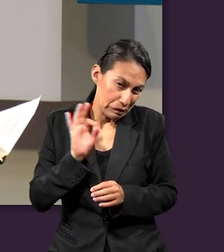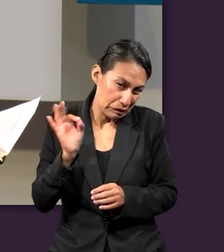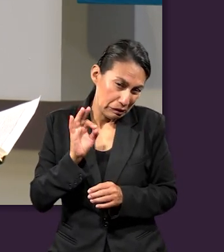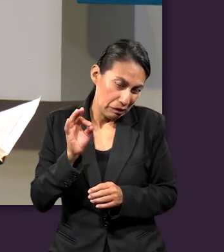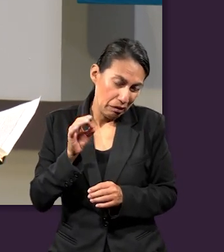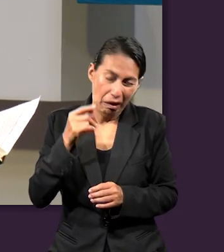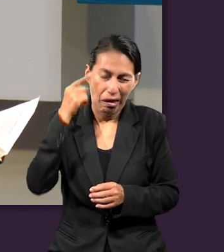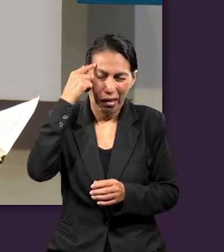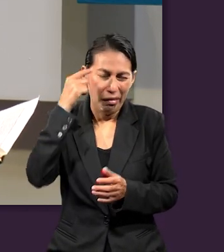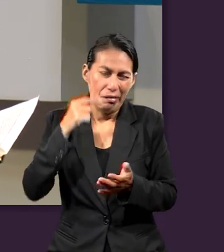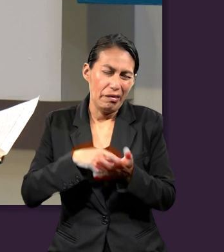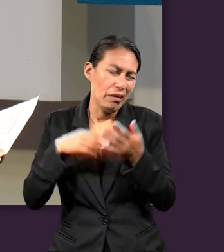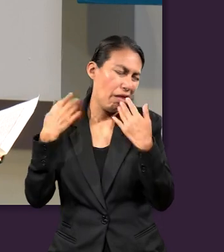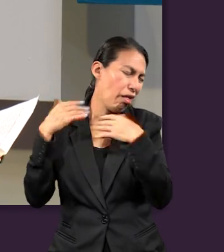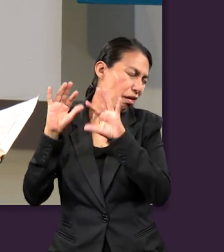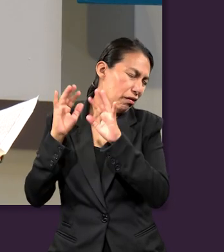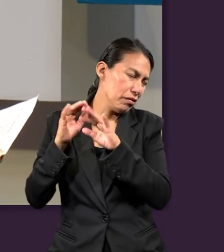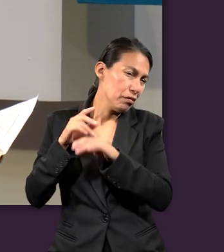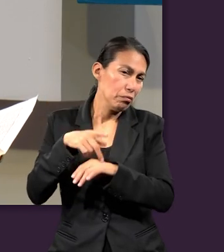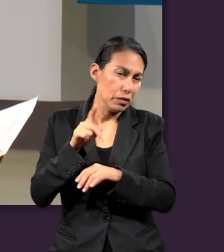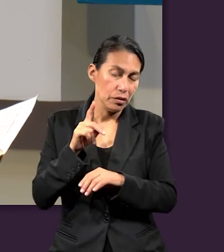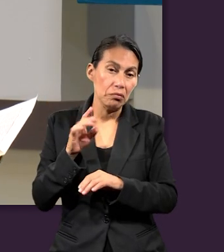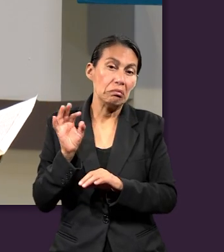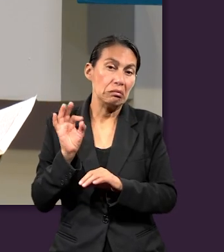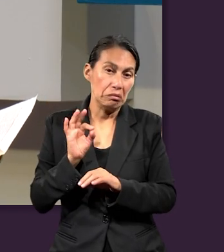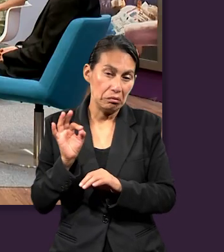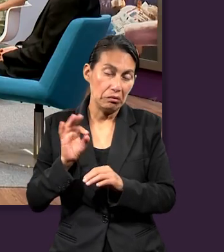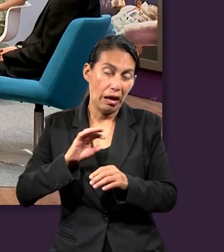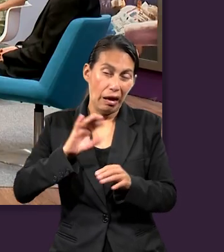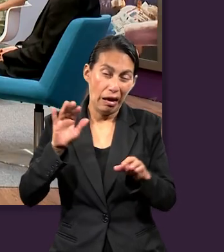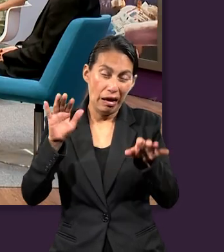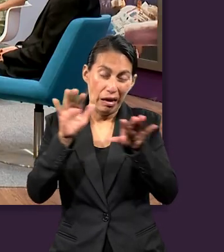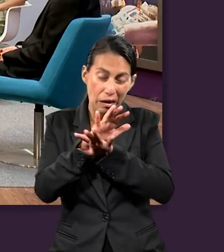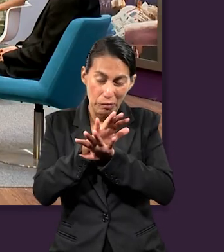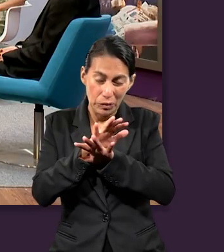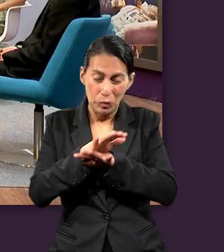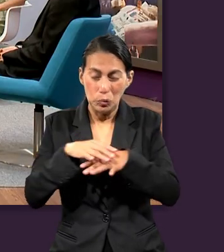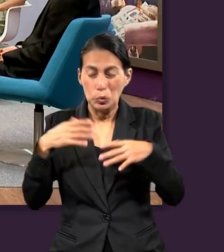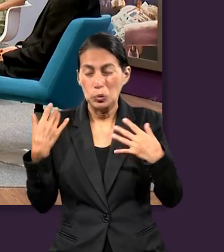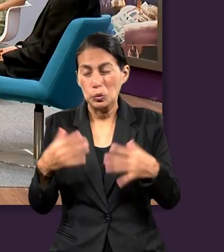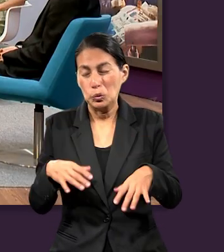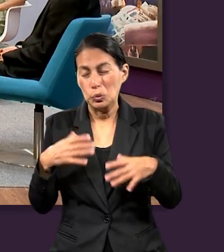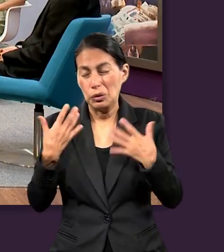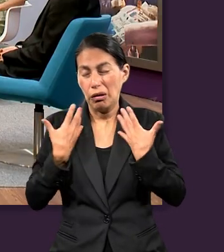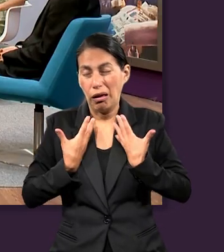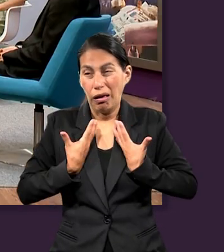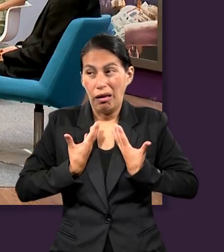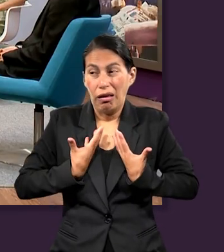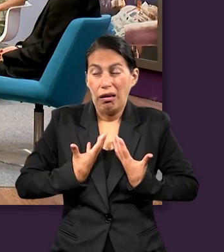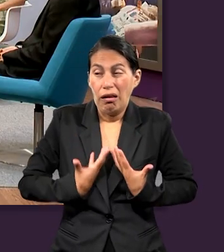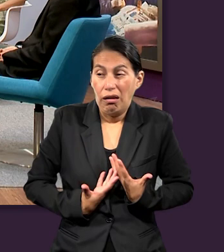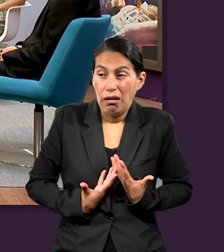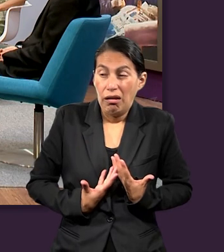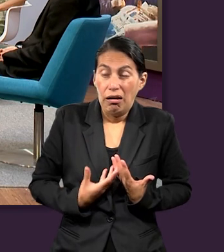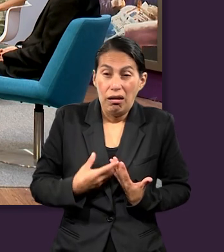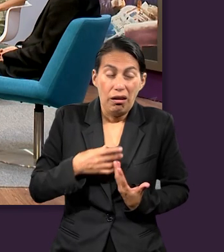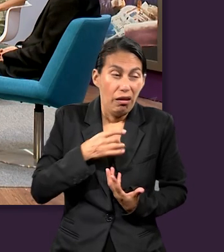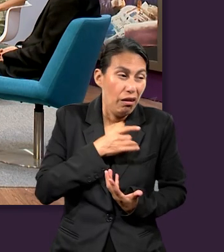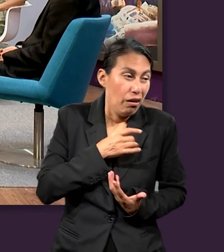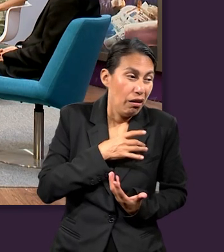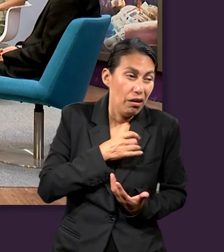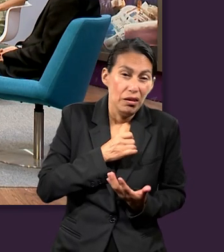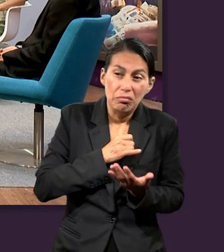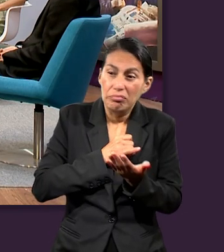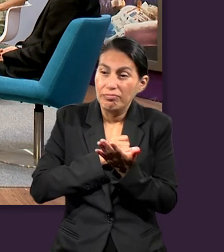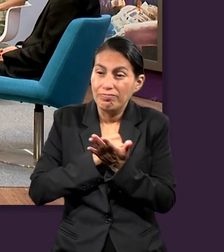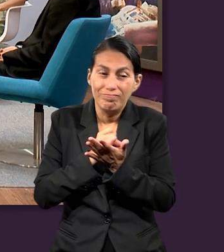ser sin embargo cuando con un detonante las cosas cambian drásticamente el temor hace que la gente